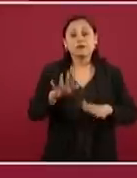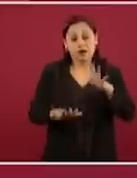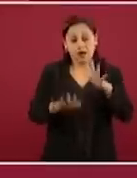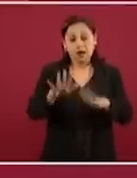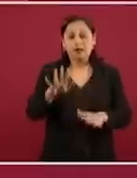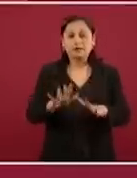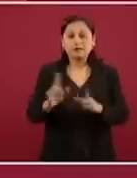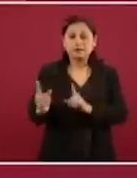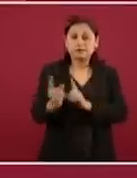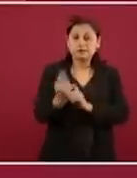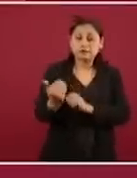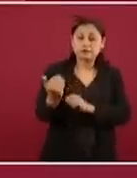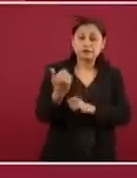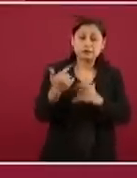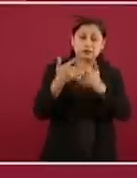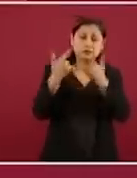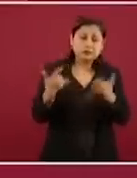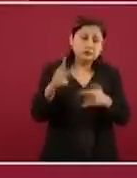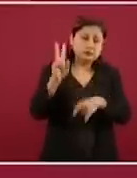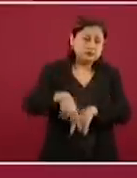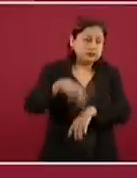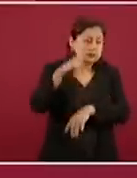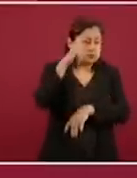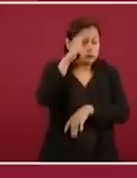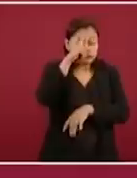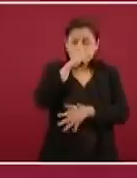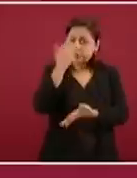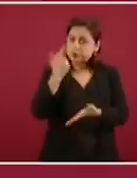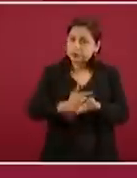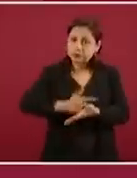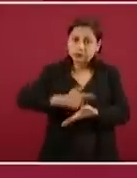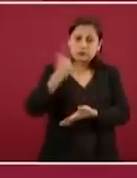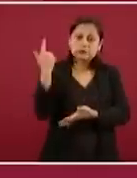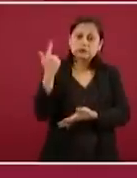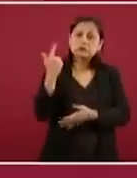gravísimos, complejos,